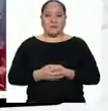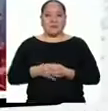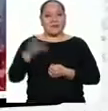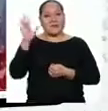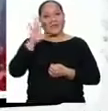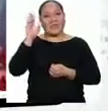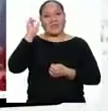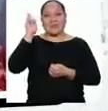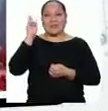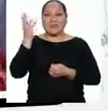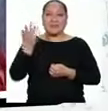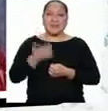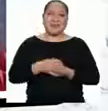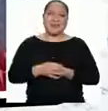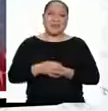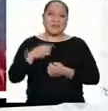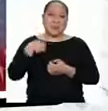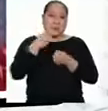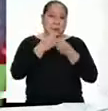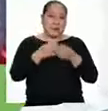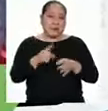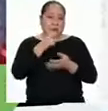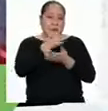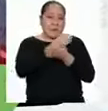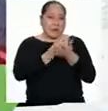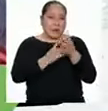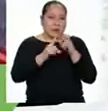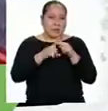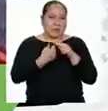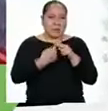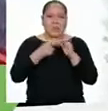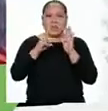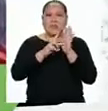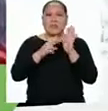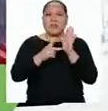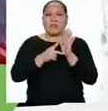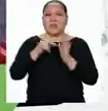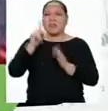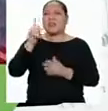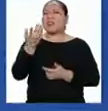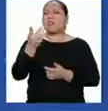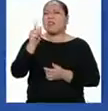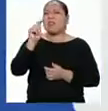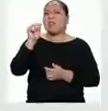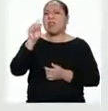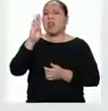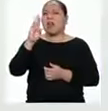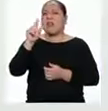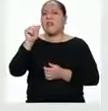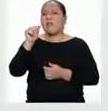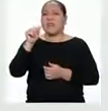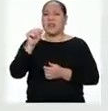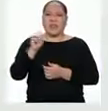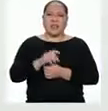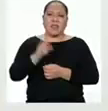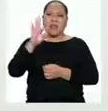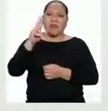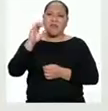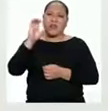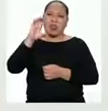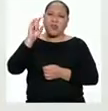Hola, profesora Ala Rodrigo, me perdí una parte al inicio. ¿Qué es una tabla de distribución de frecuencias? Una tabla de